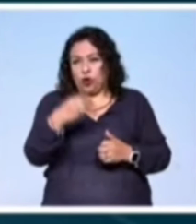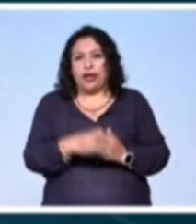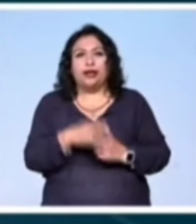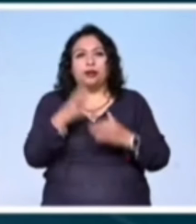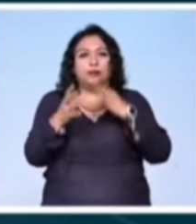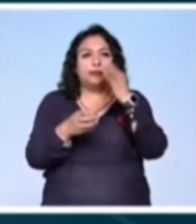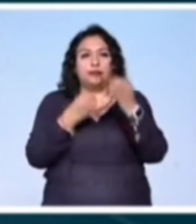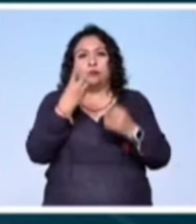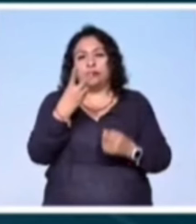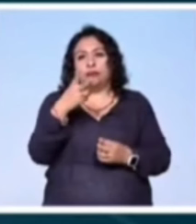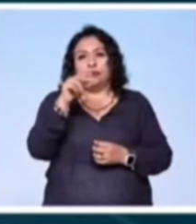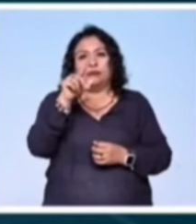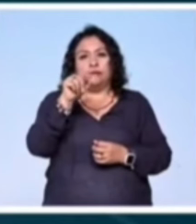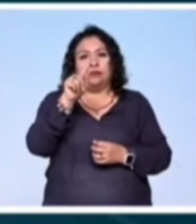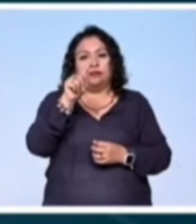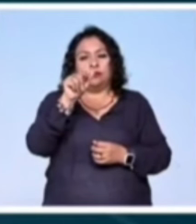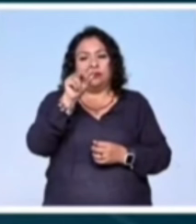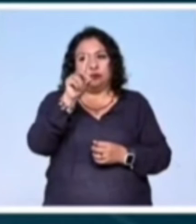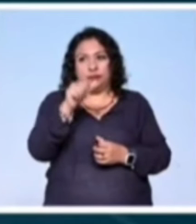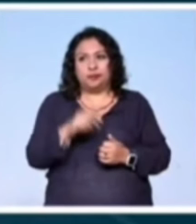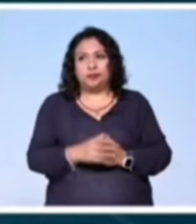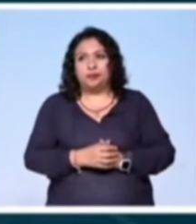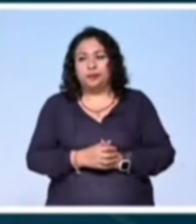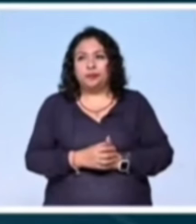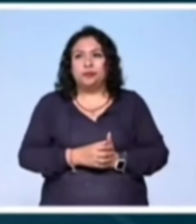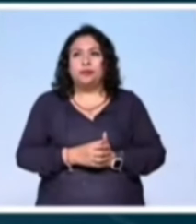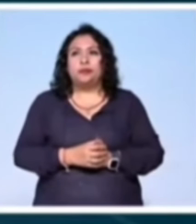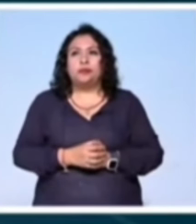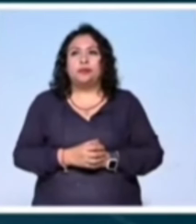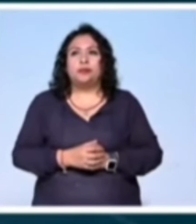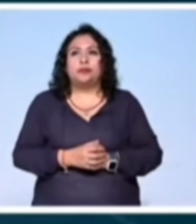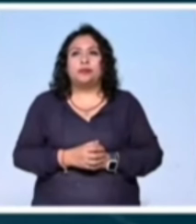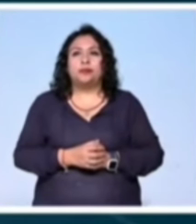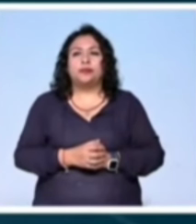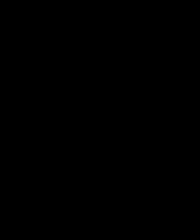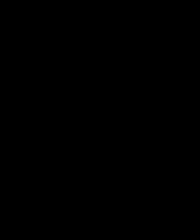Noticias 22, Alberto Aranda.